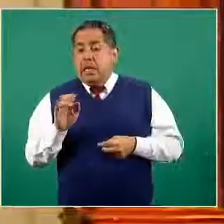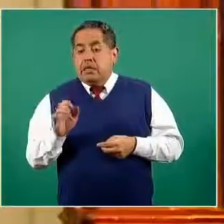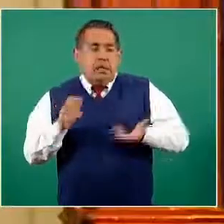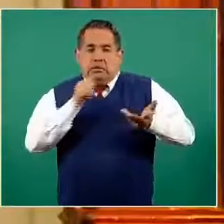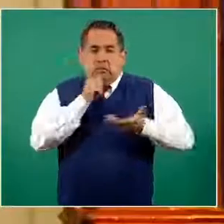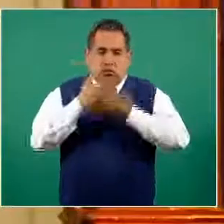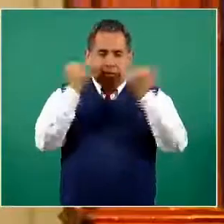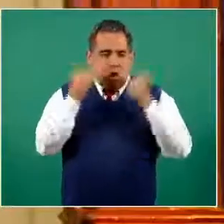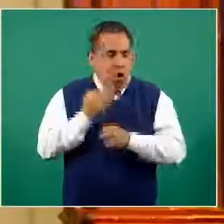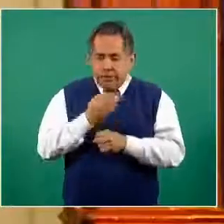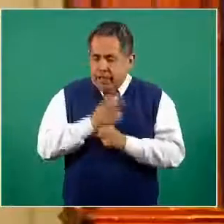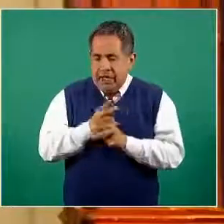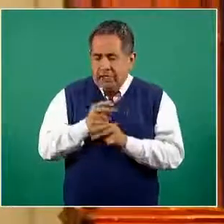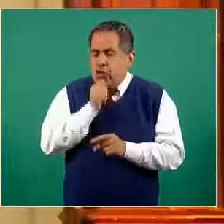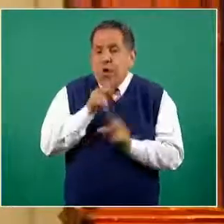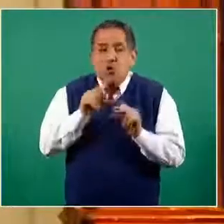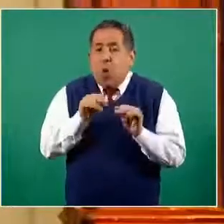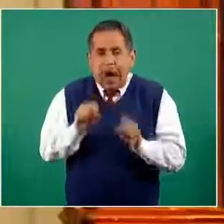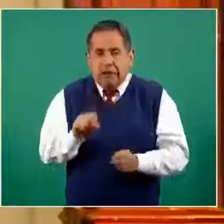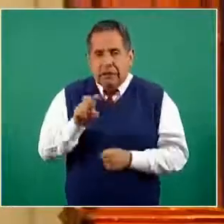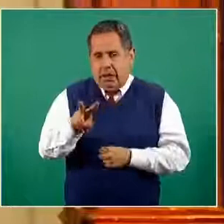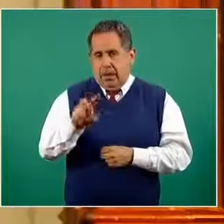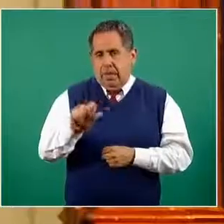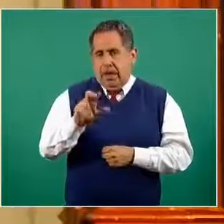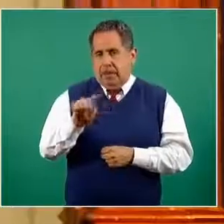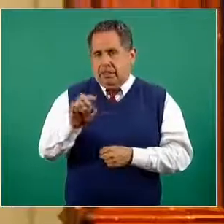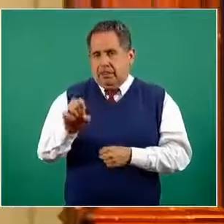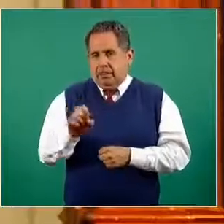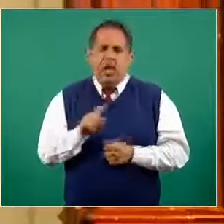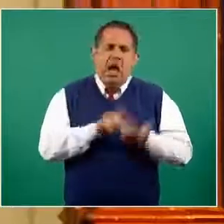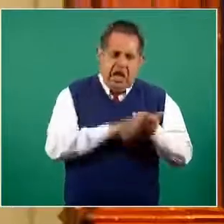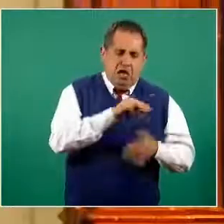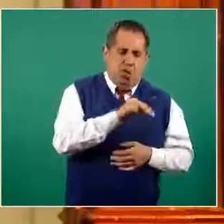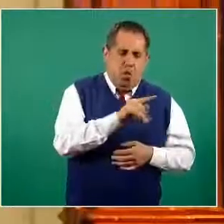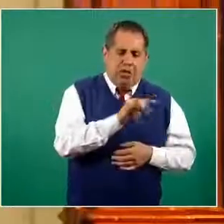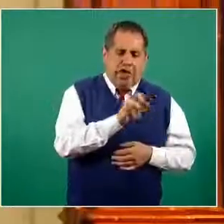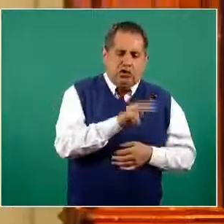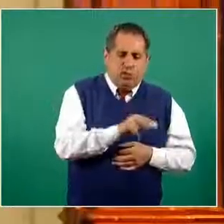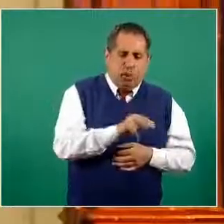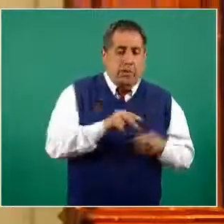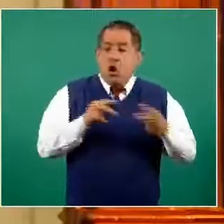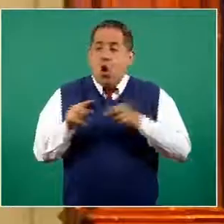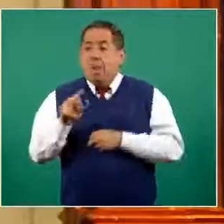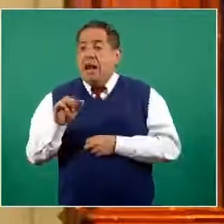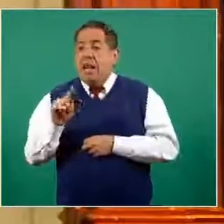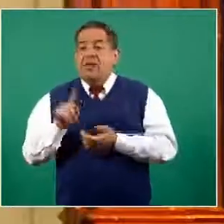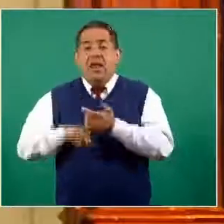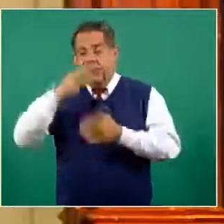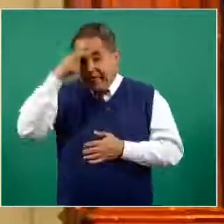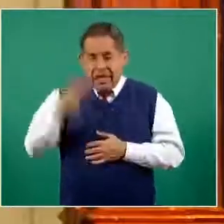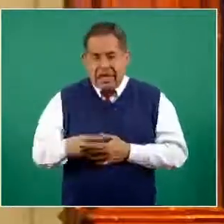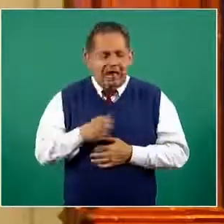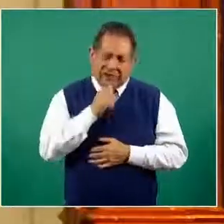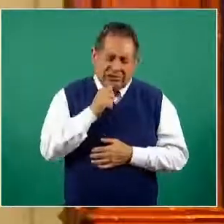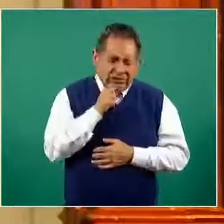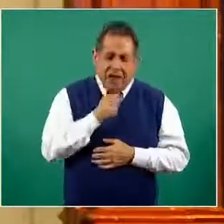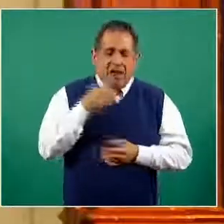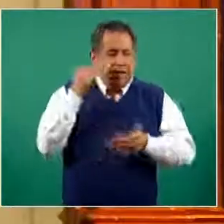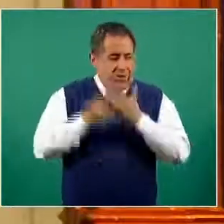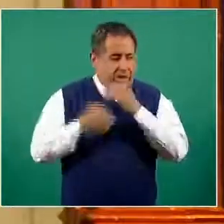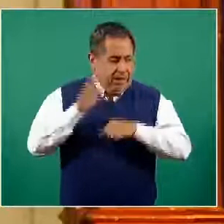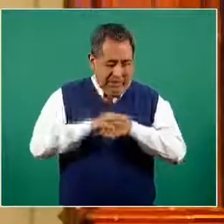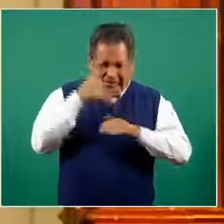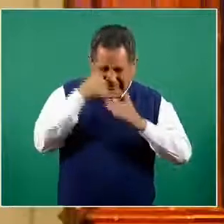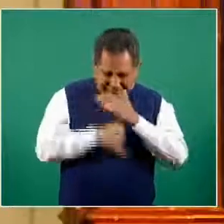que esto es una variante. Y para que podamos decir incluso que esta es una variante o que fuera una variante mexicana, necesitamos caracterizarla bien